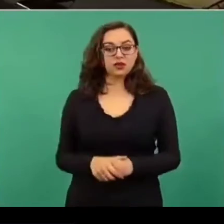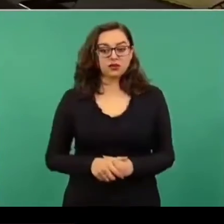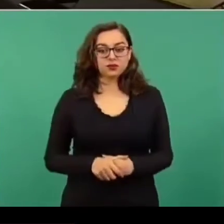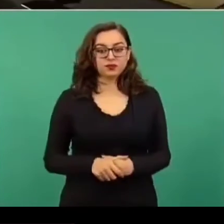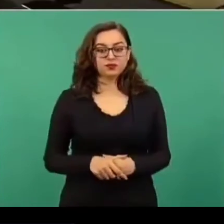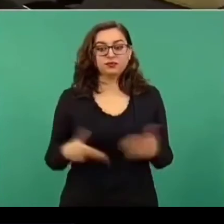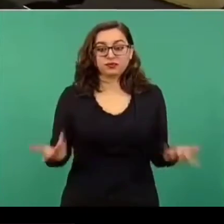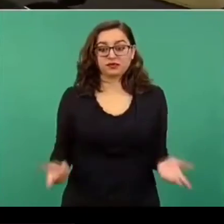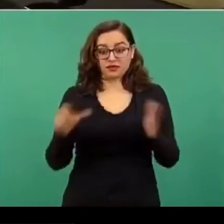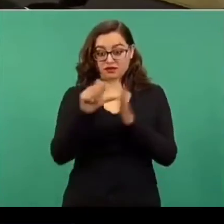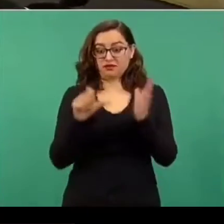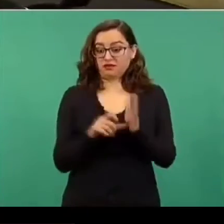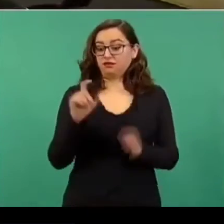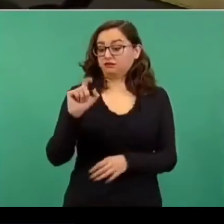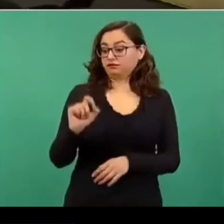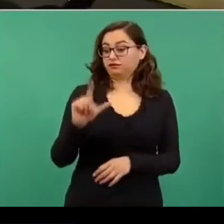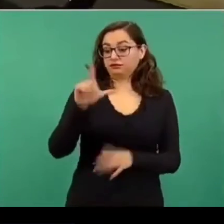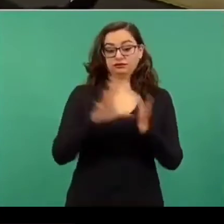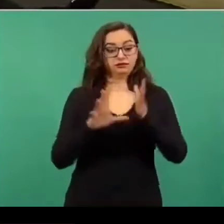el artículo 27.